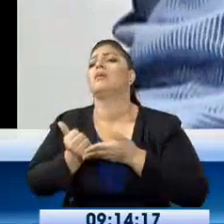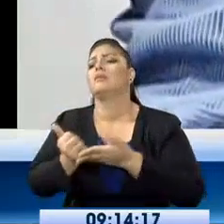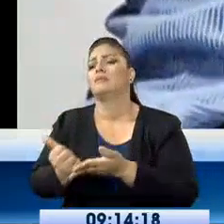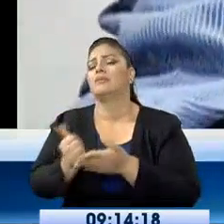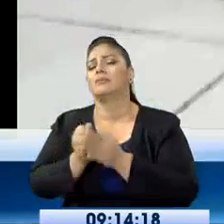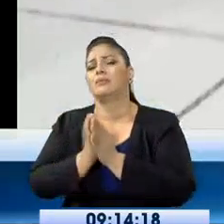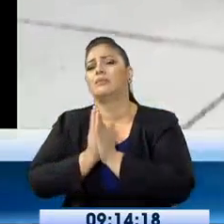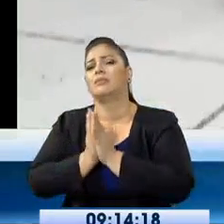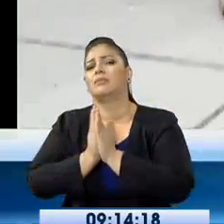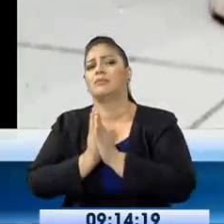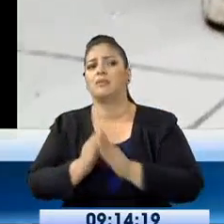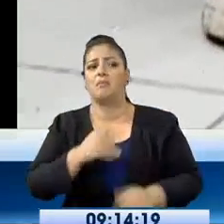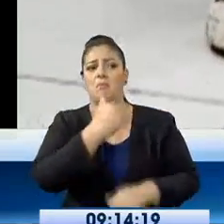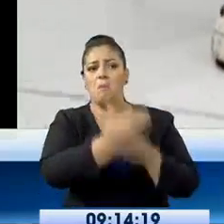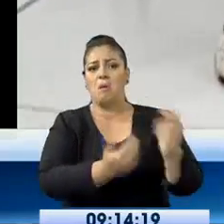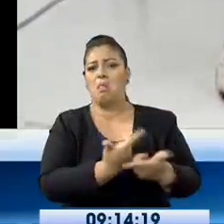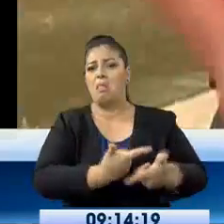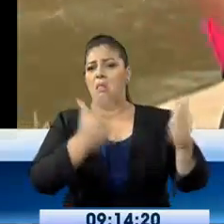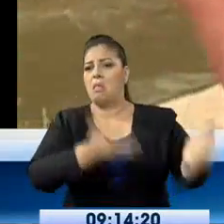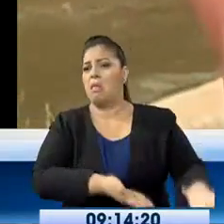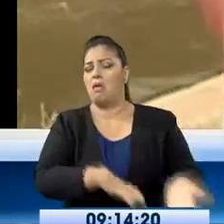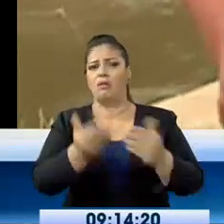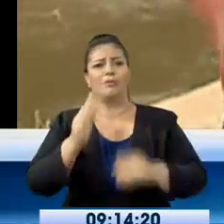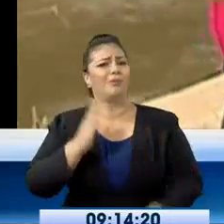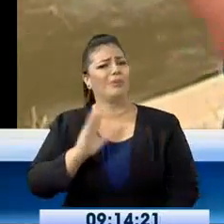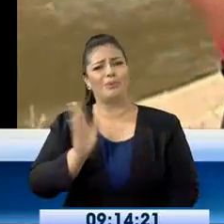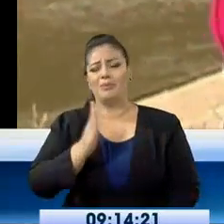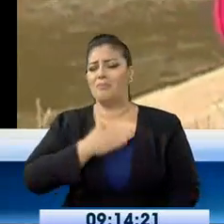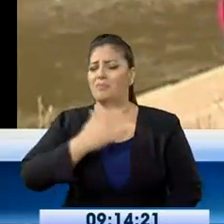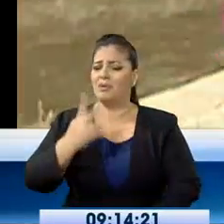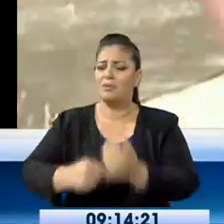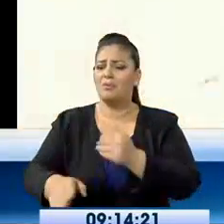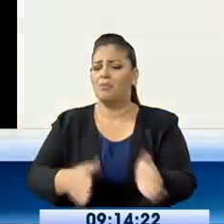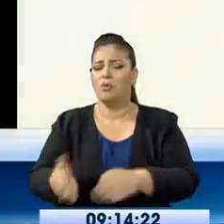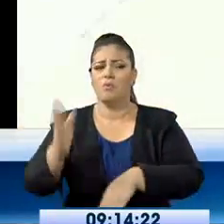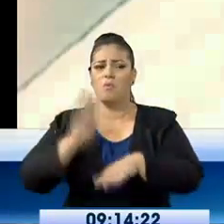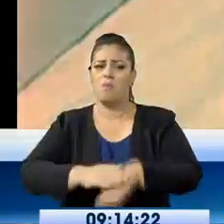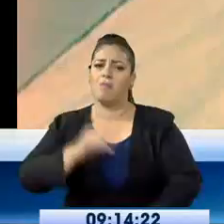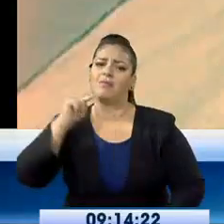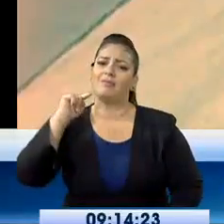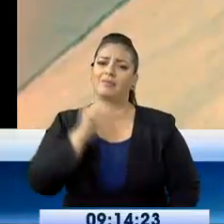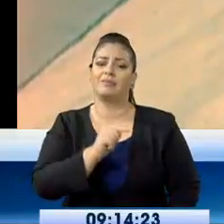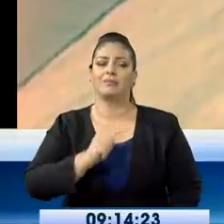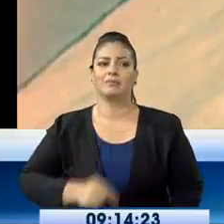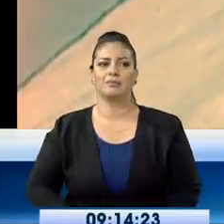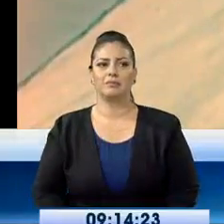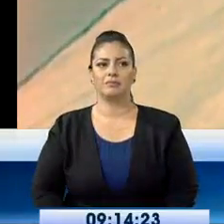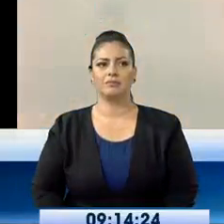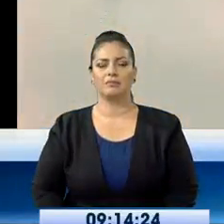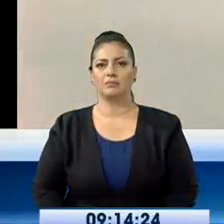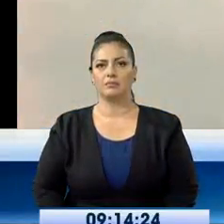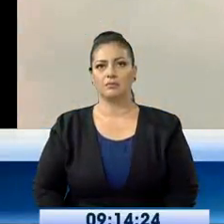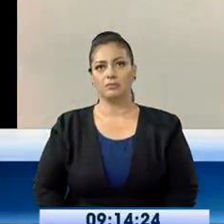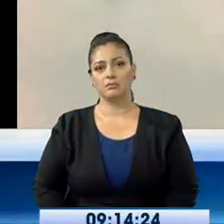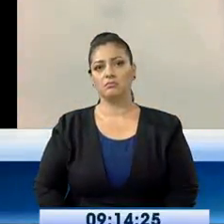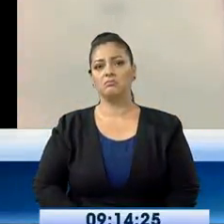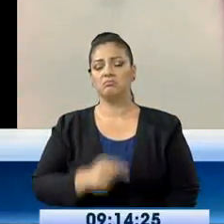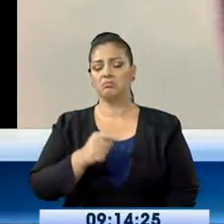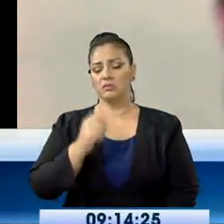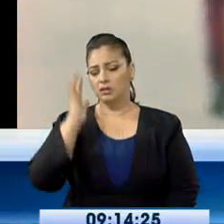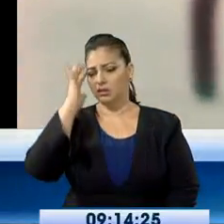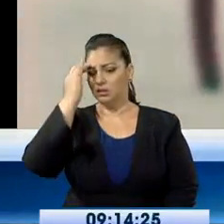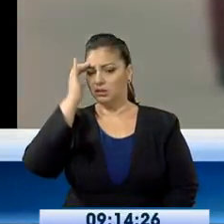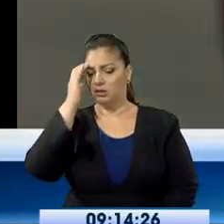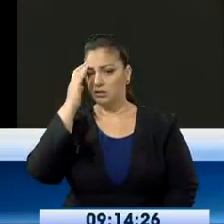ellos porque no quiero que salgan. Porque ellos mataron a mí, tienen que pagar lo que ellos hicieron. Ella ya no vive en el mismo sector porque dice que ha